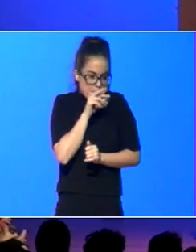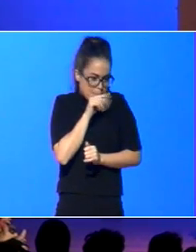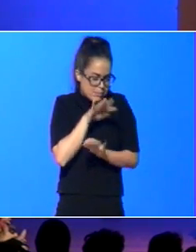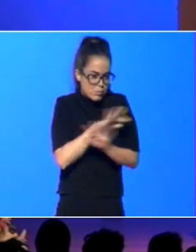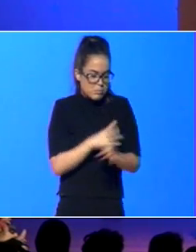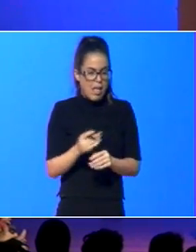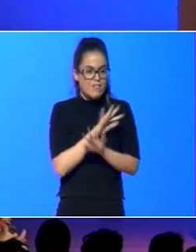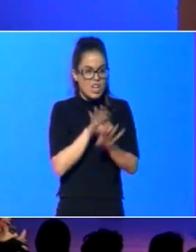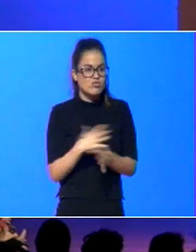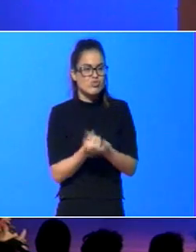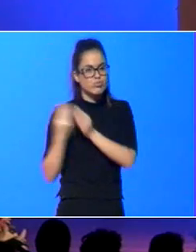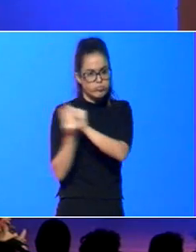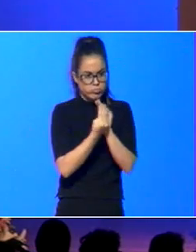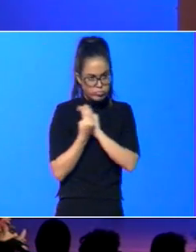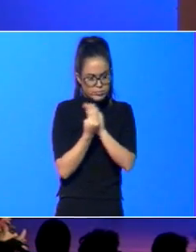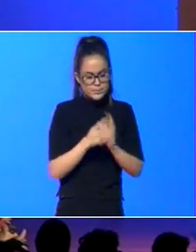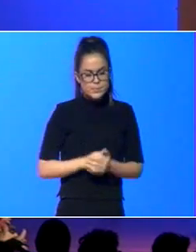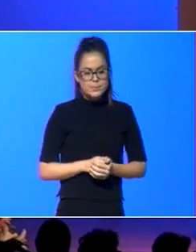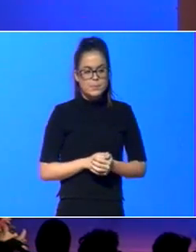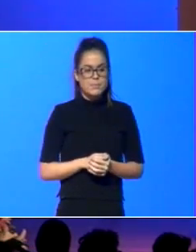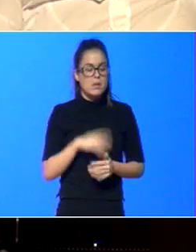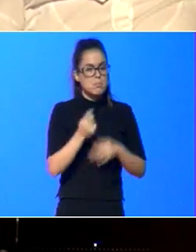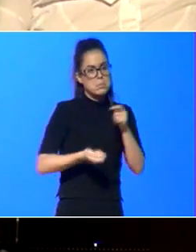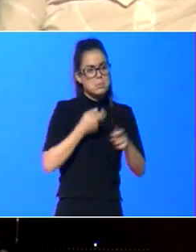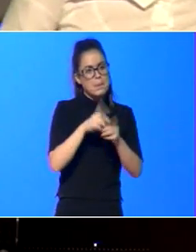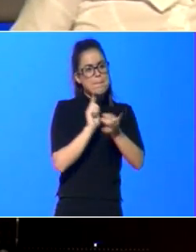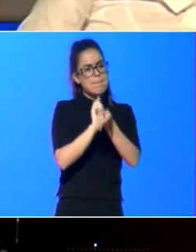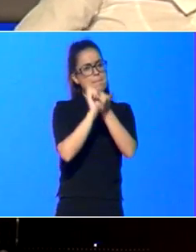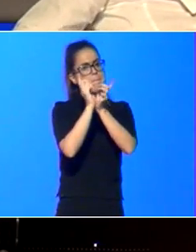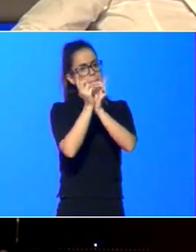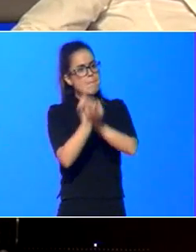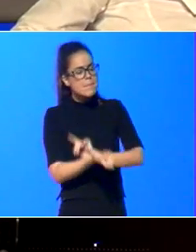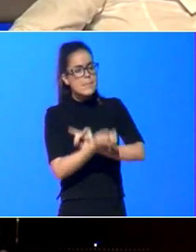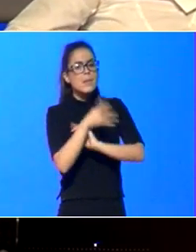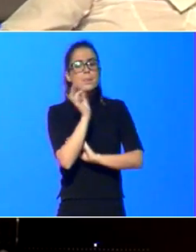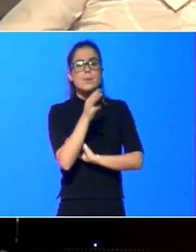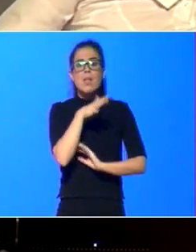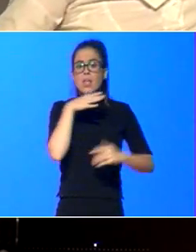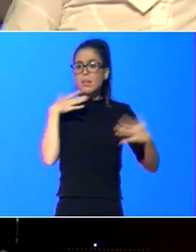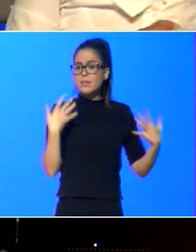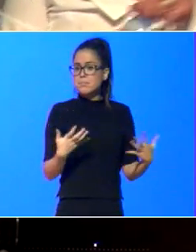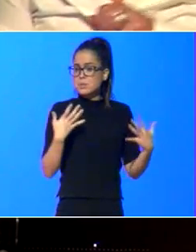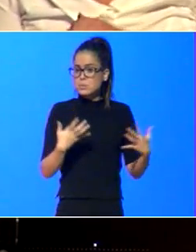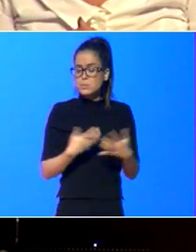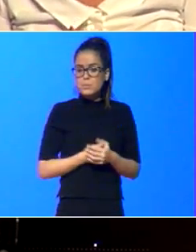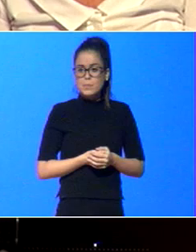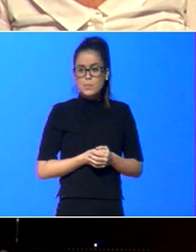ez? Hori aldatzen joan da, eta egiza da, gaur egun,